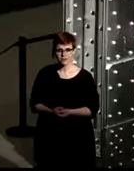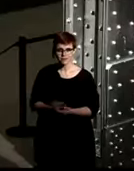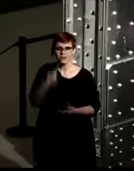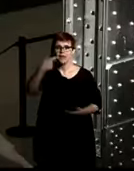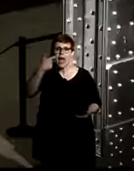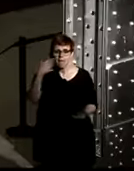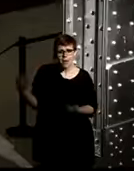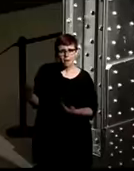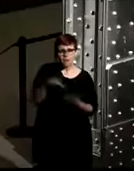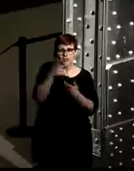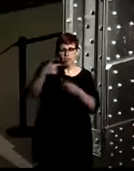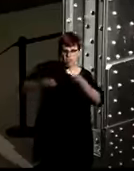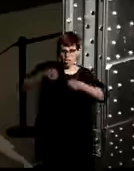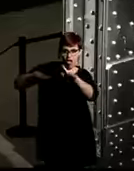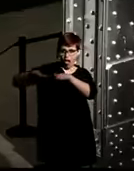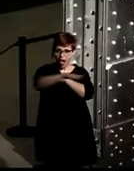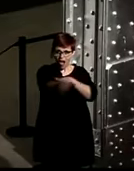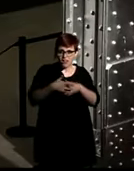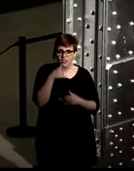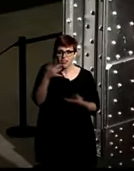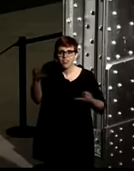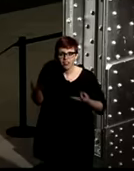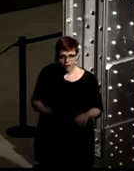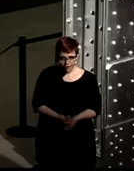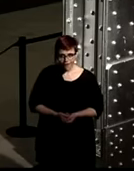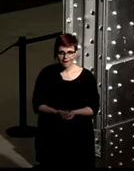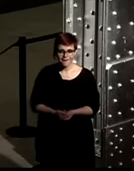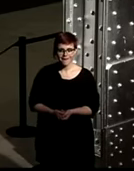¡Tío, dale! ¿Qué te crees que estoy haciendo? ¡Esto no andarás!